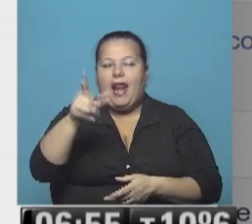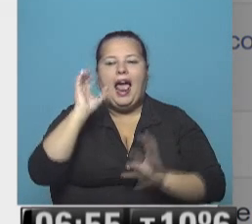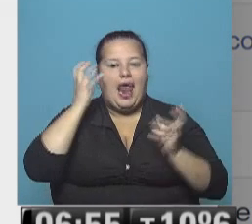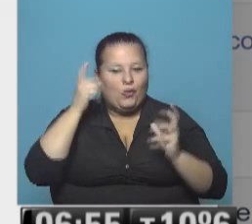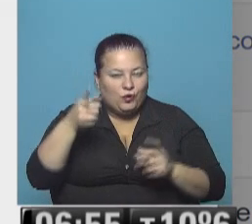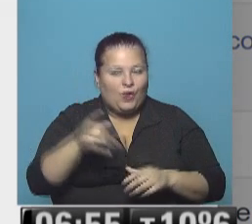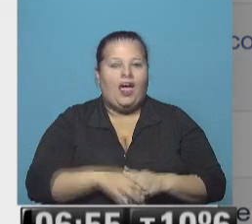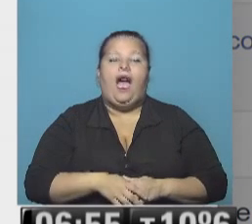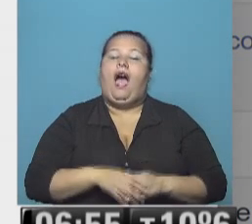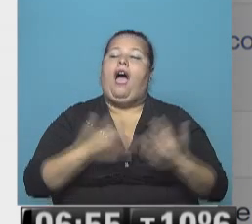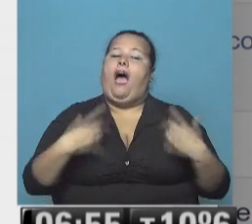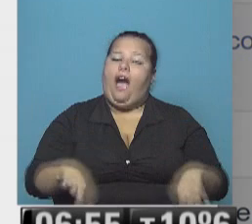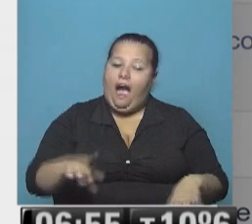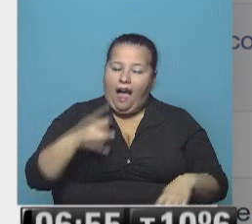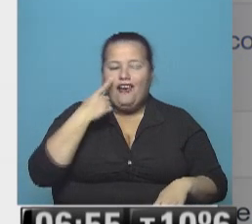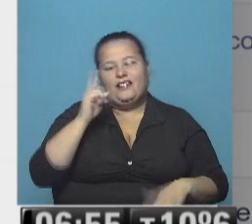locutoras